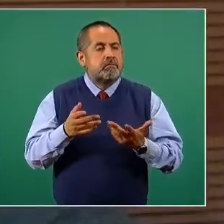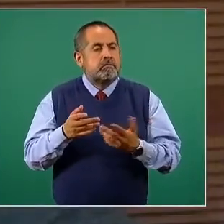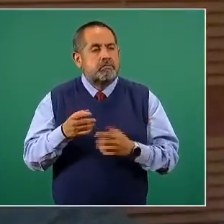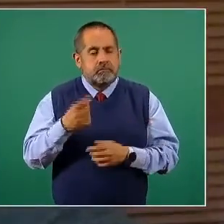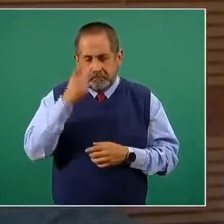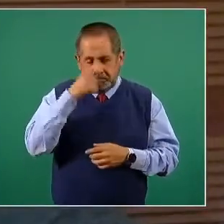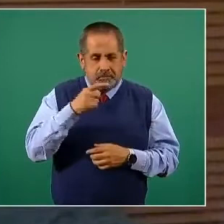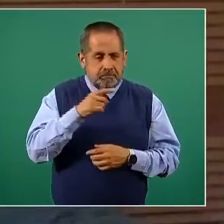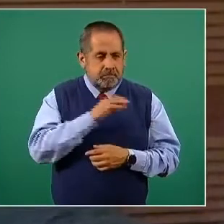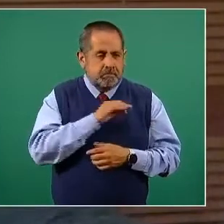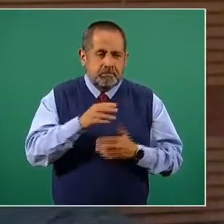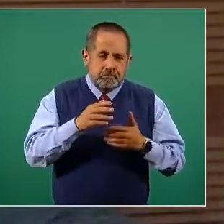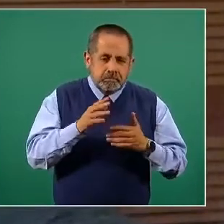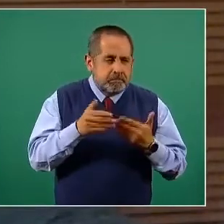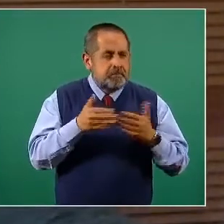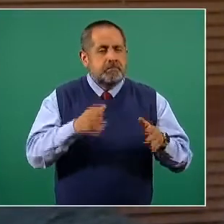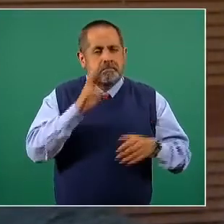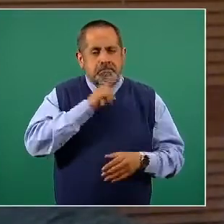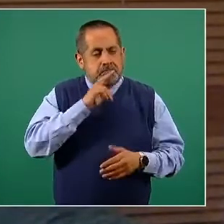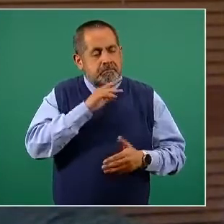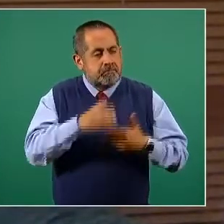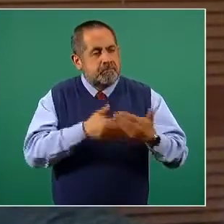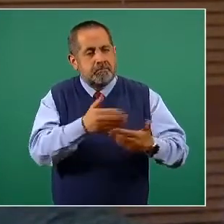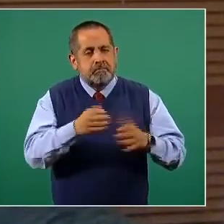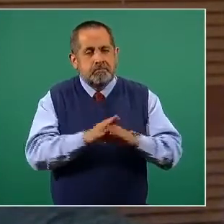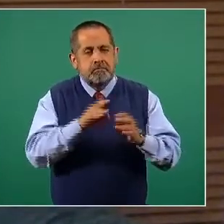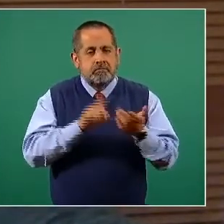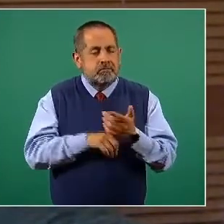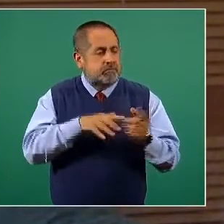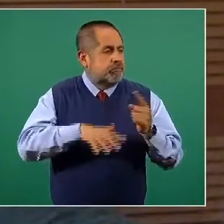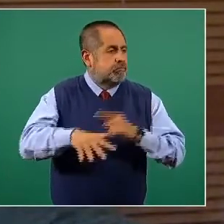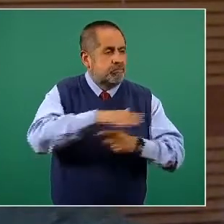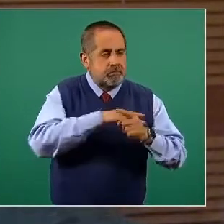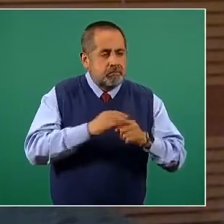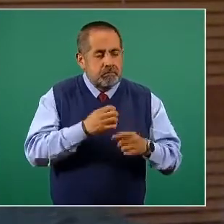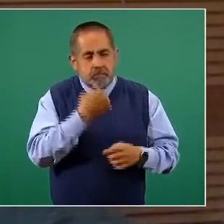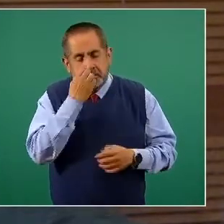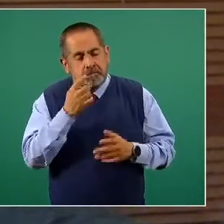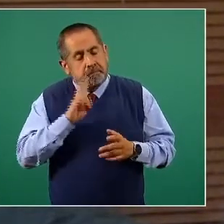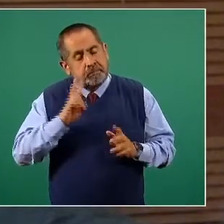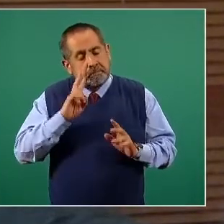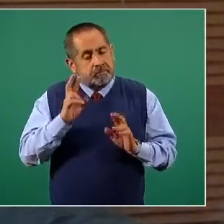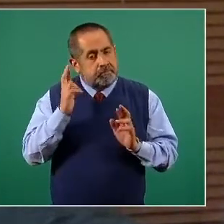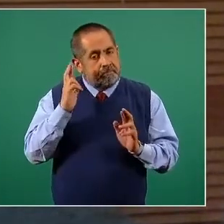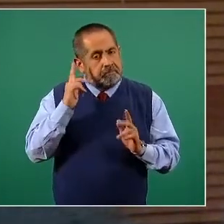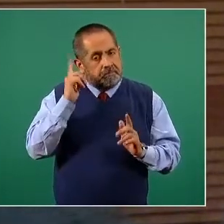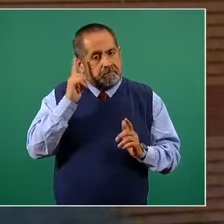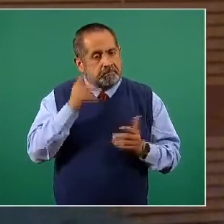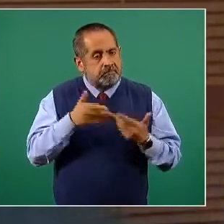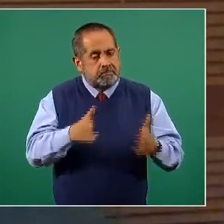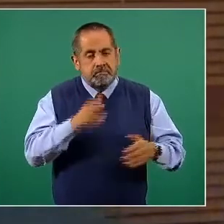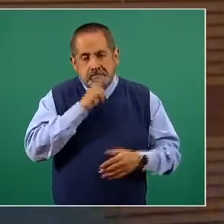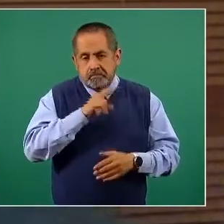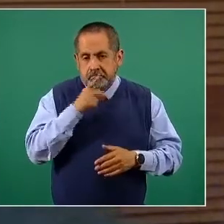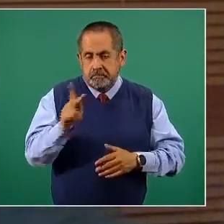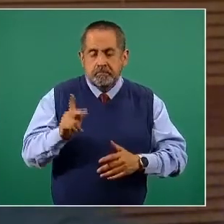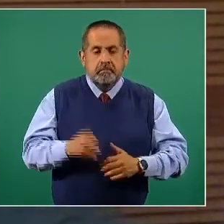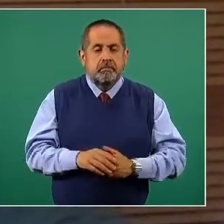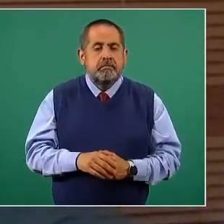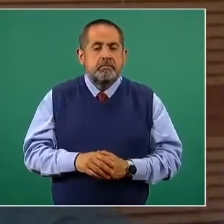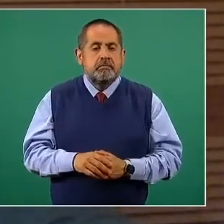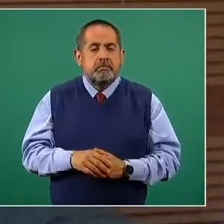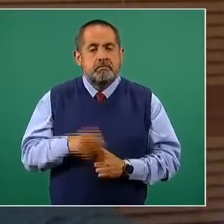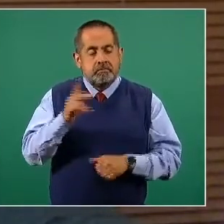abrir pronto el sector educativo y por eso